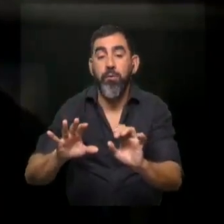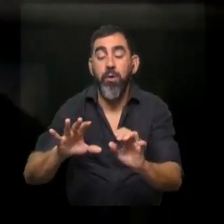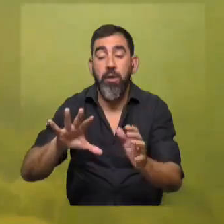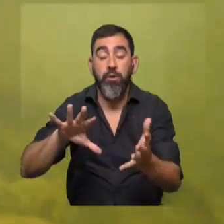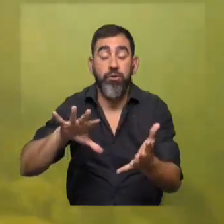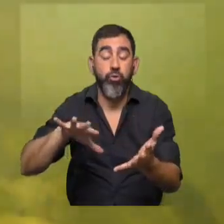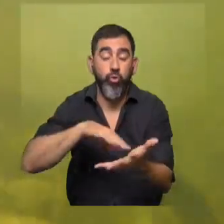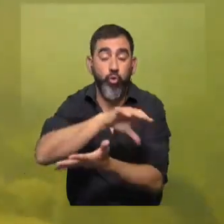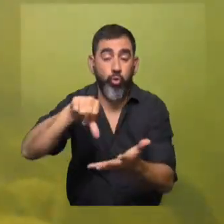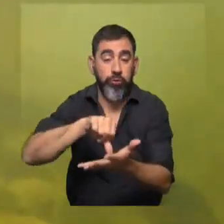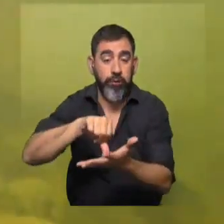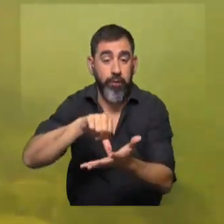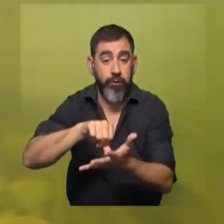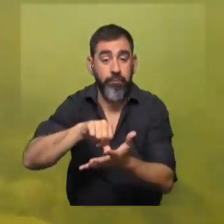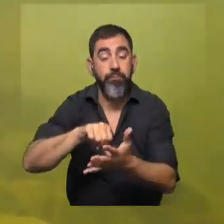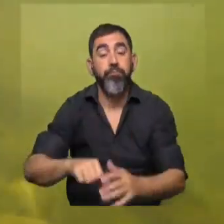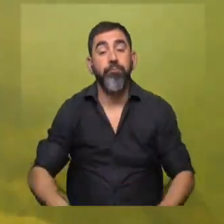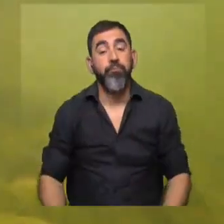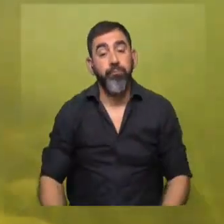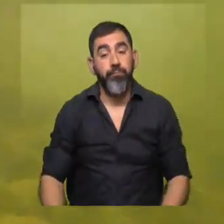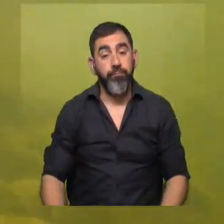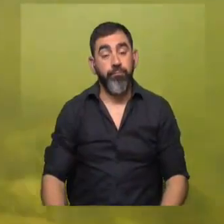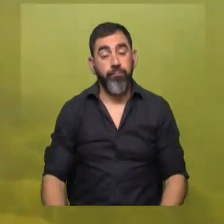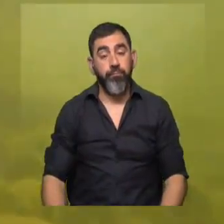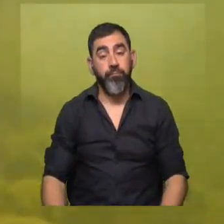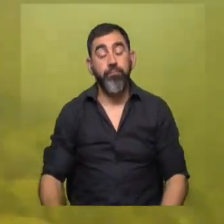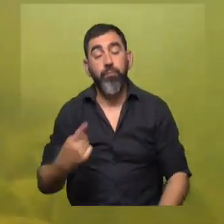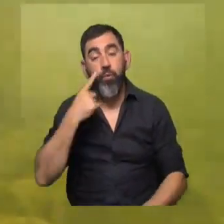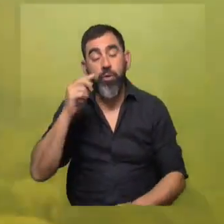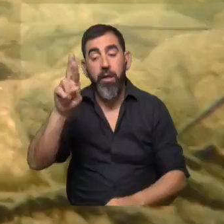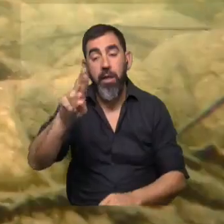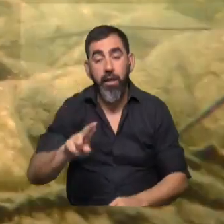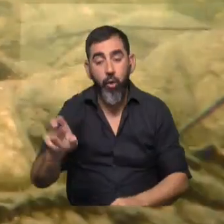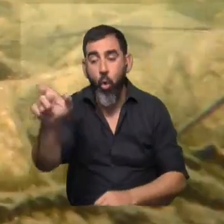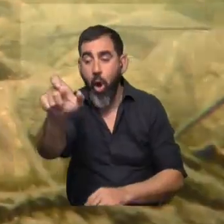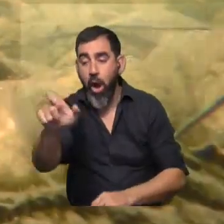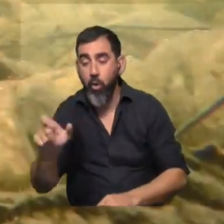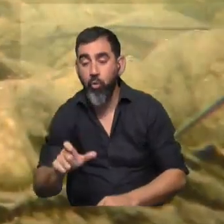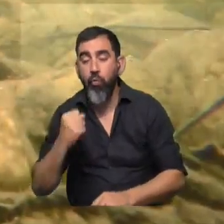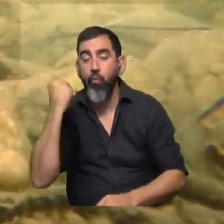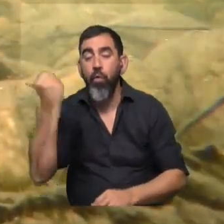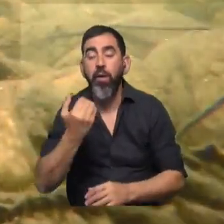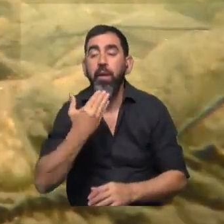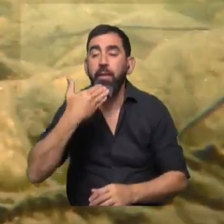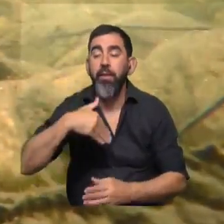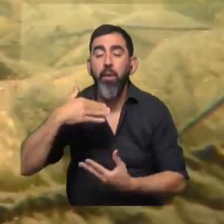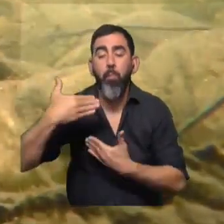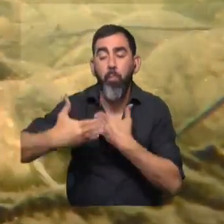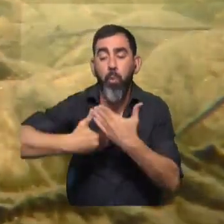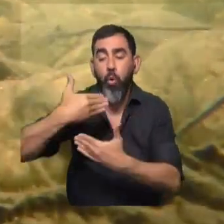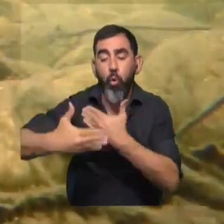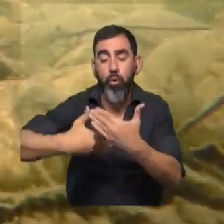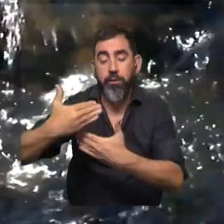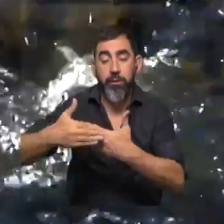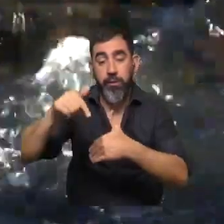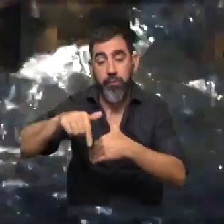región. Las redes tróficas en los sistemas fluviales, en los ríos y en los arroyos son fundamentales para entender qué procesos ecosistémicos están